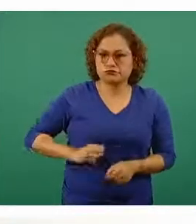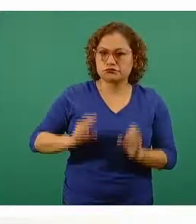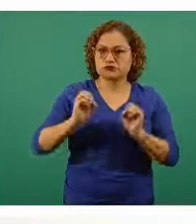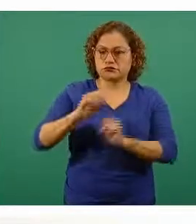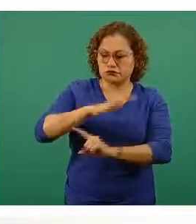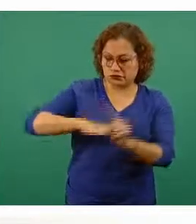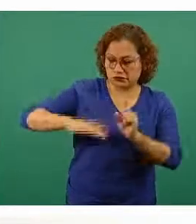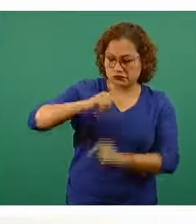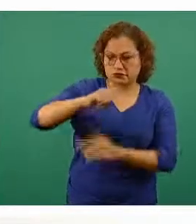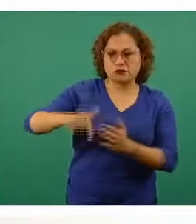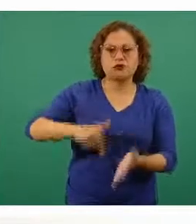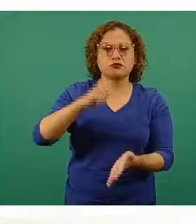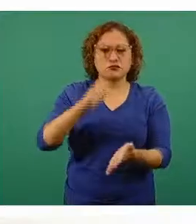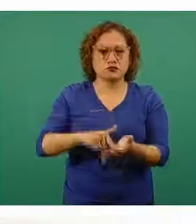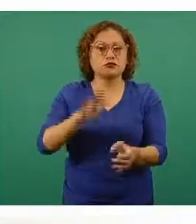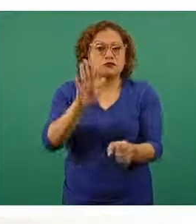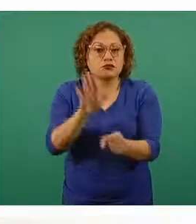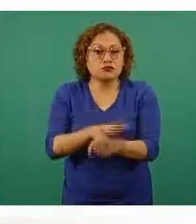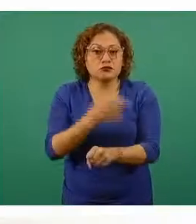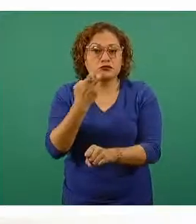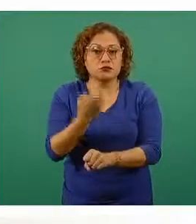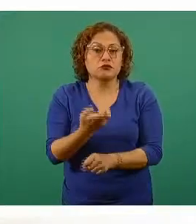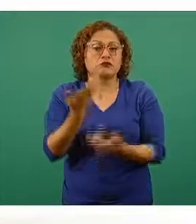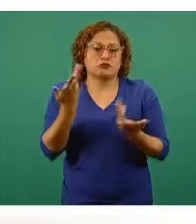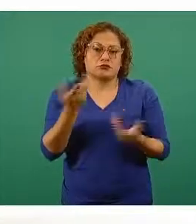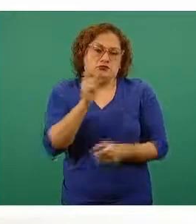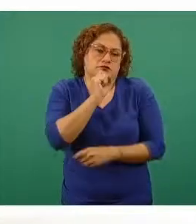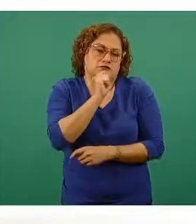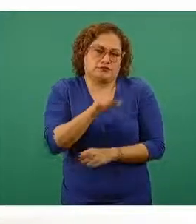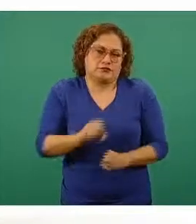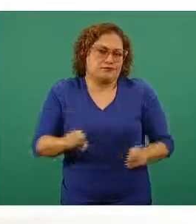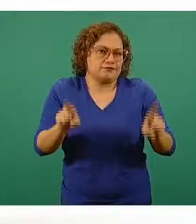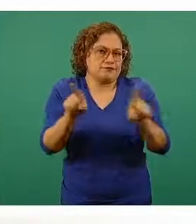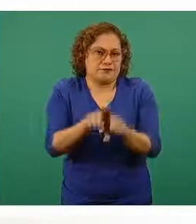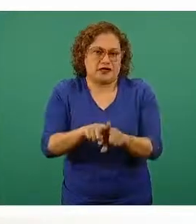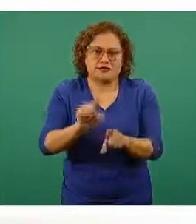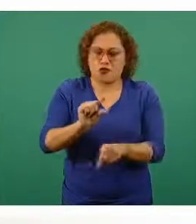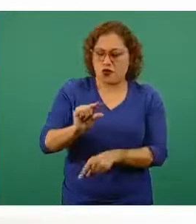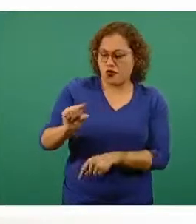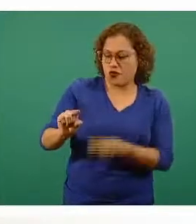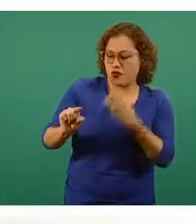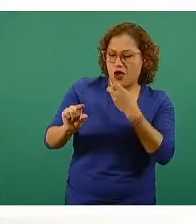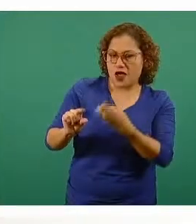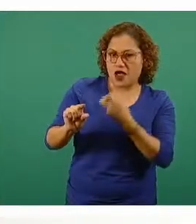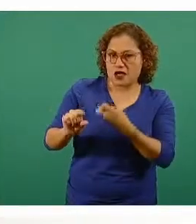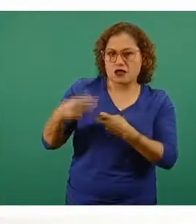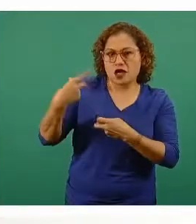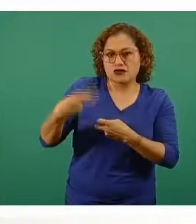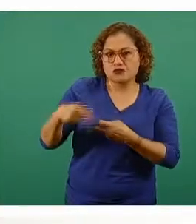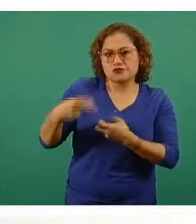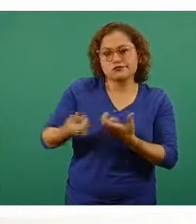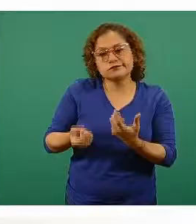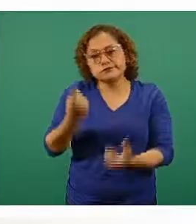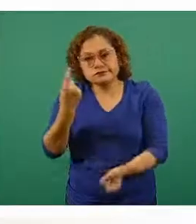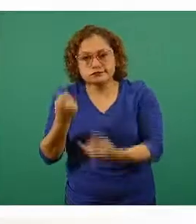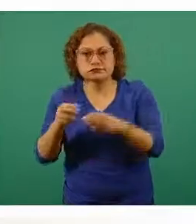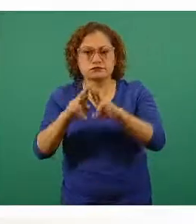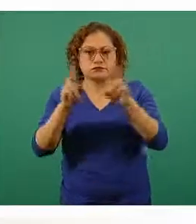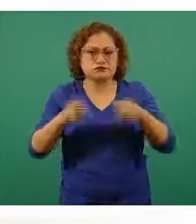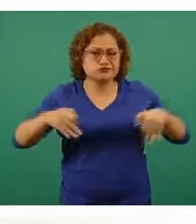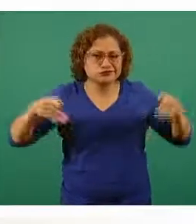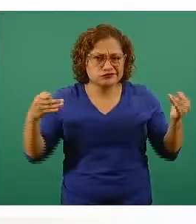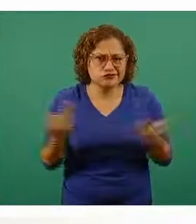por lo tanto las vacunas que también tienen características propias, en donde algunas requieren ultracongelación, otras congelación,